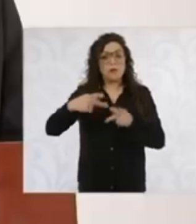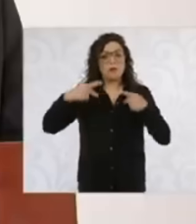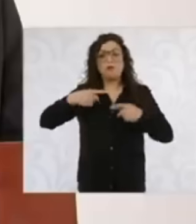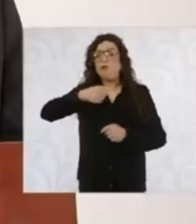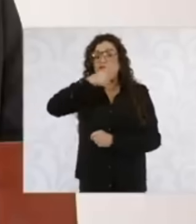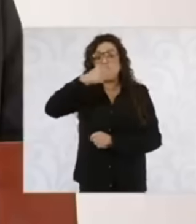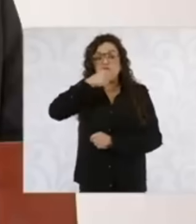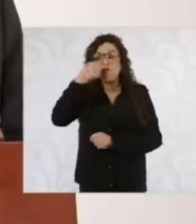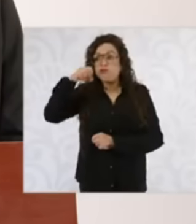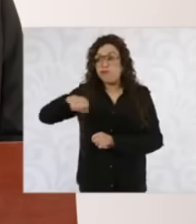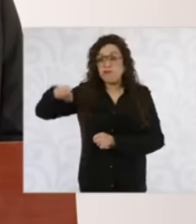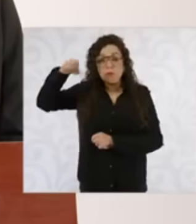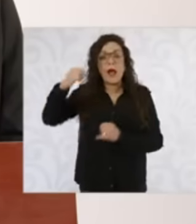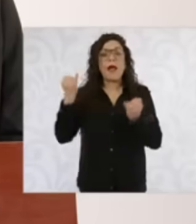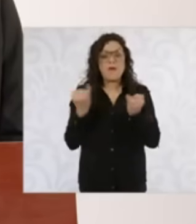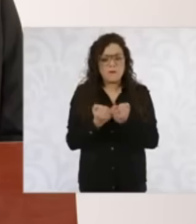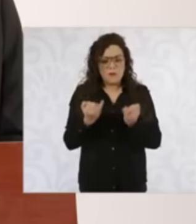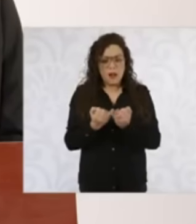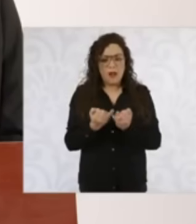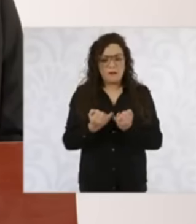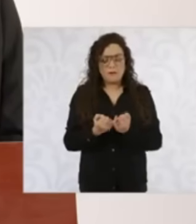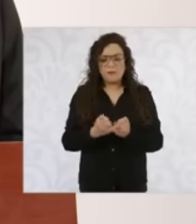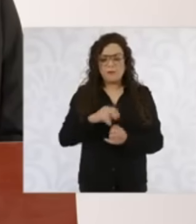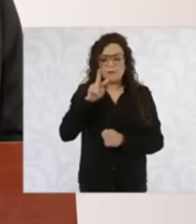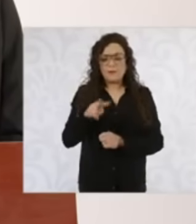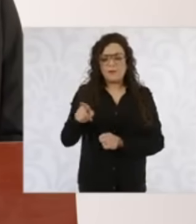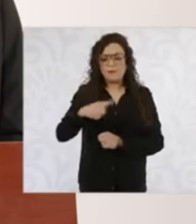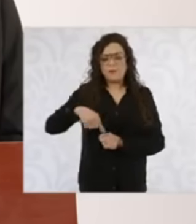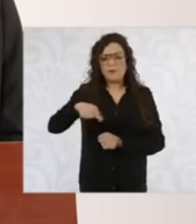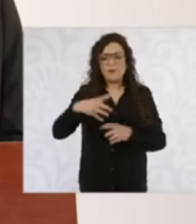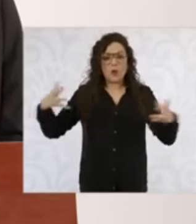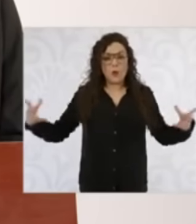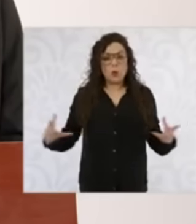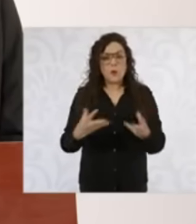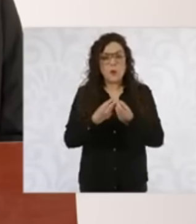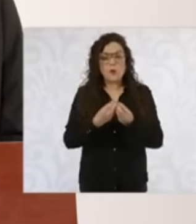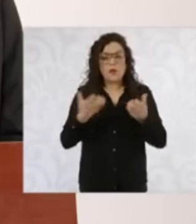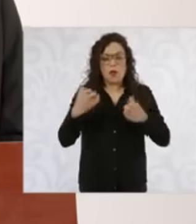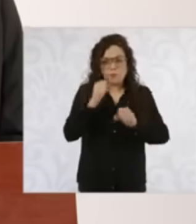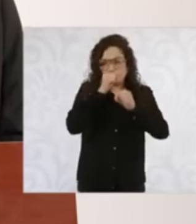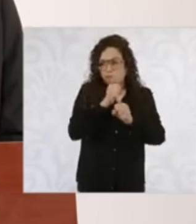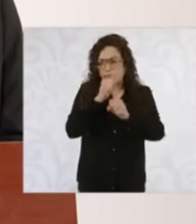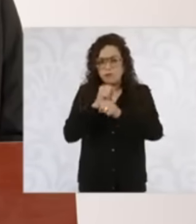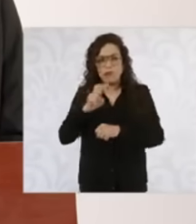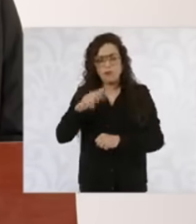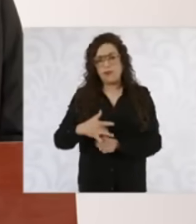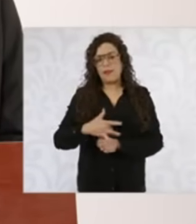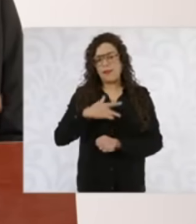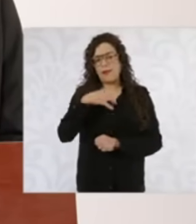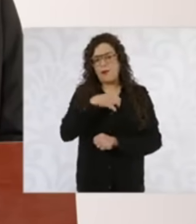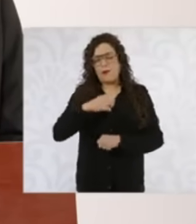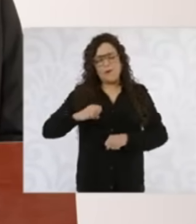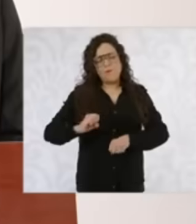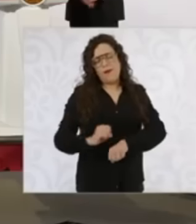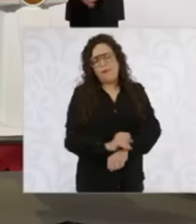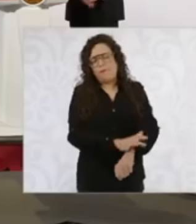presupuestal. Aumenta el presupuesto en vivienda, entonces si se fijan los grandes derechos, los programas de bienestar, educación,